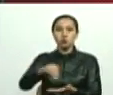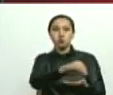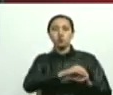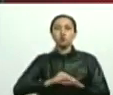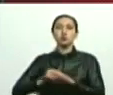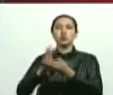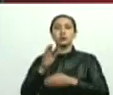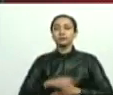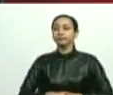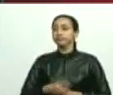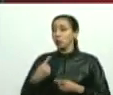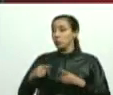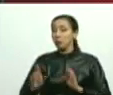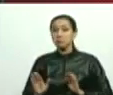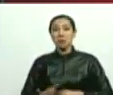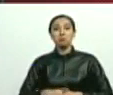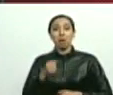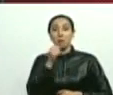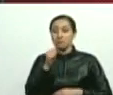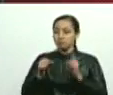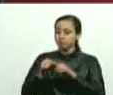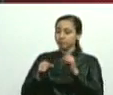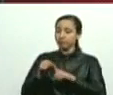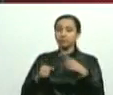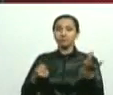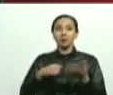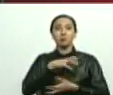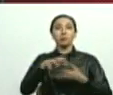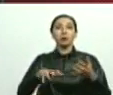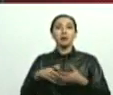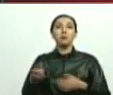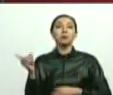que anda por ahí saboteando el micrófono. ¿Ah?